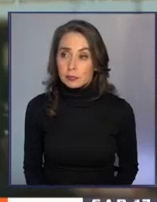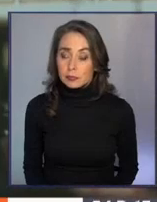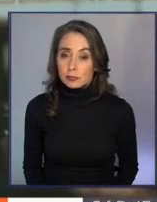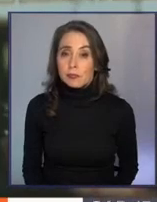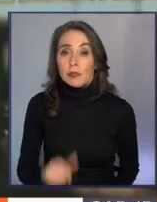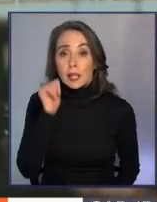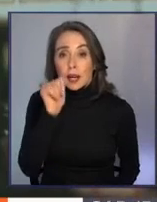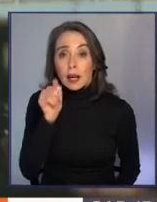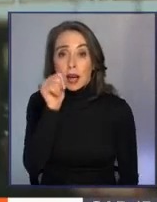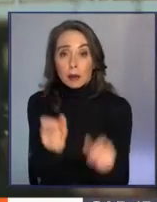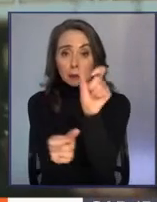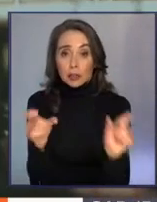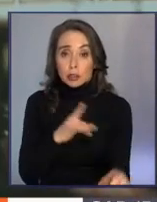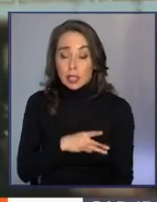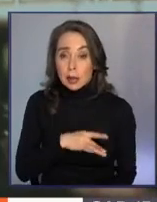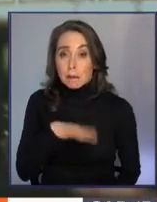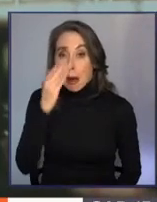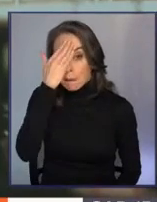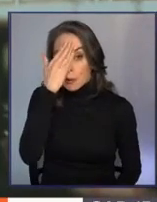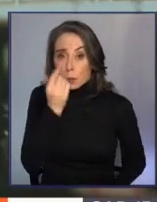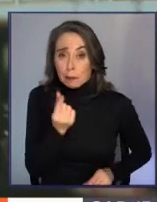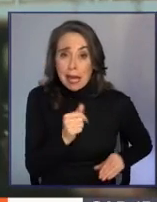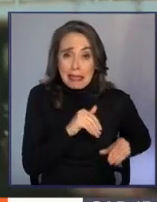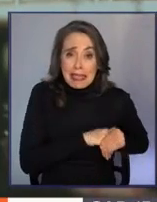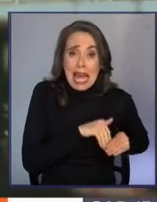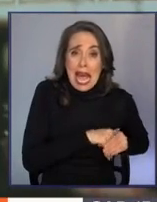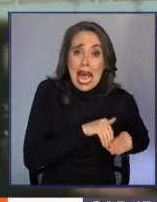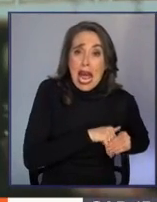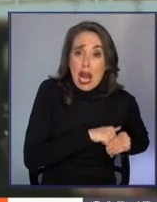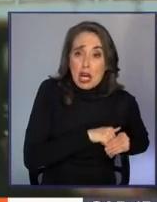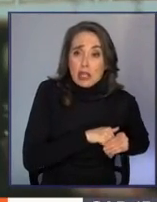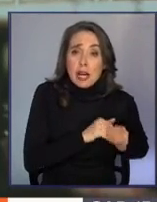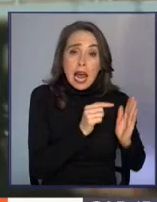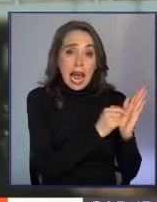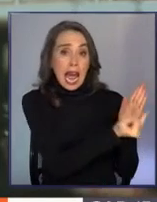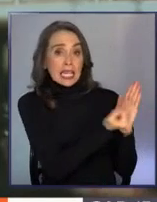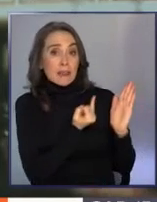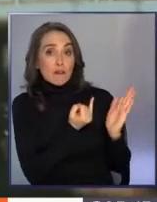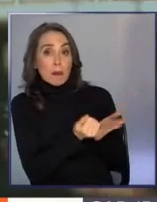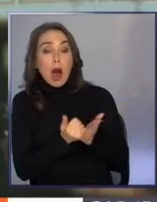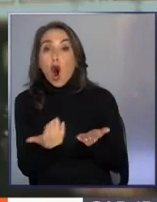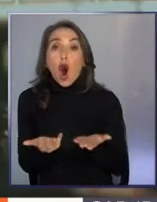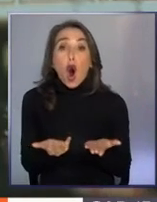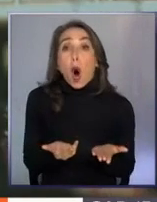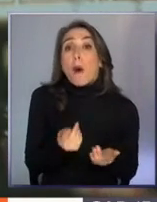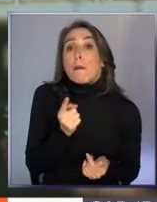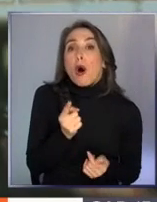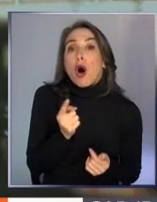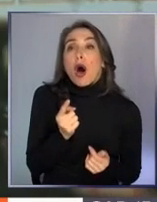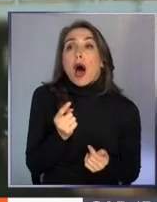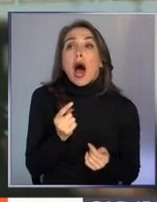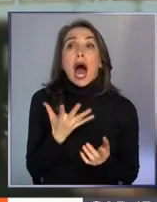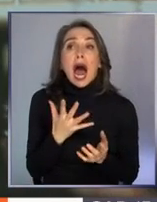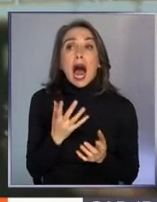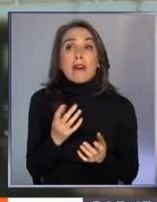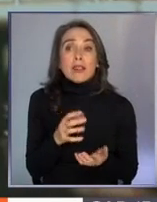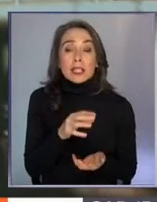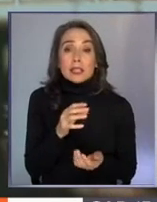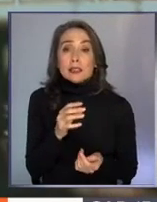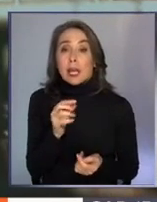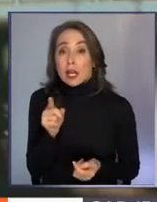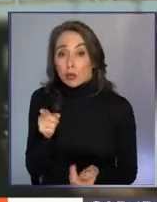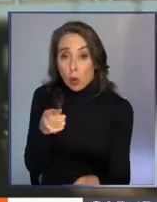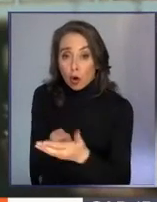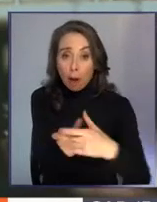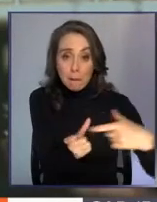Cada día los chilenos se preocupan más por ahorrar y cada dato contribuye para ello, porque a veces puede ser mucho lo que se ahorre en una